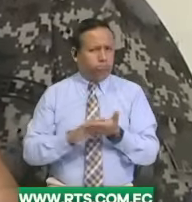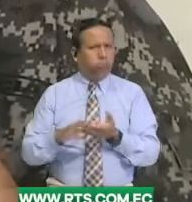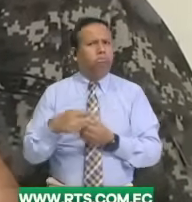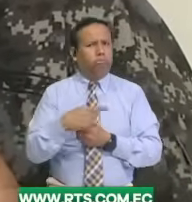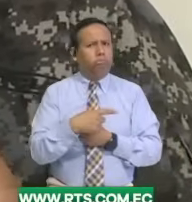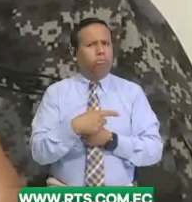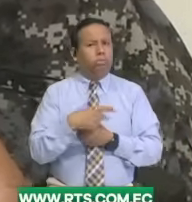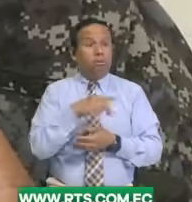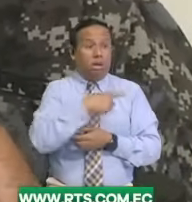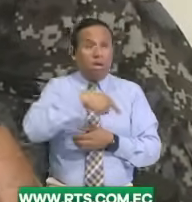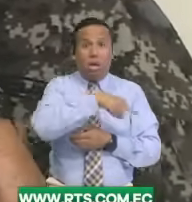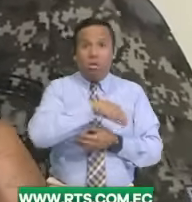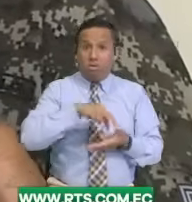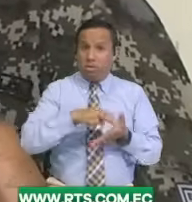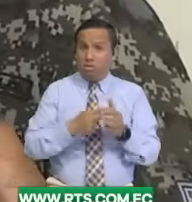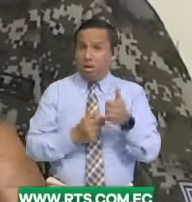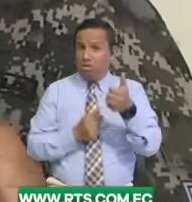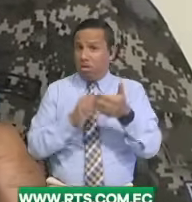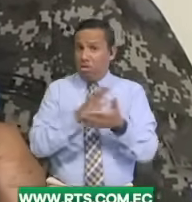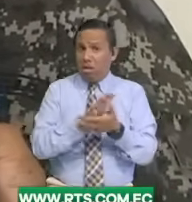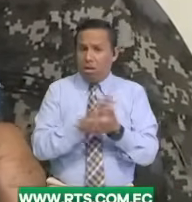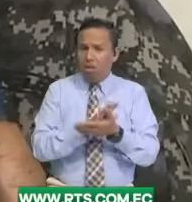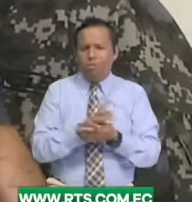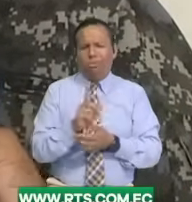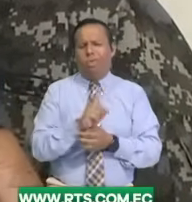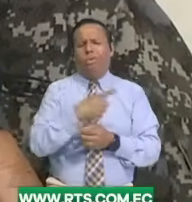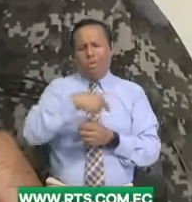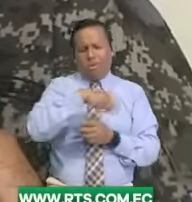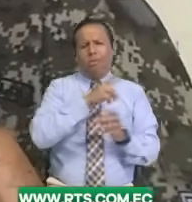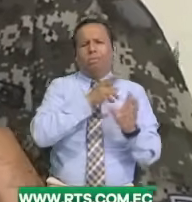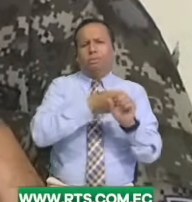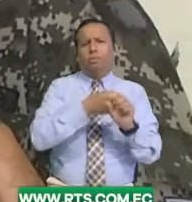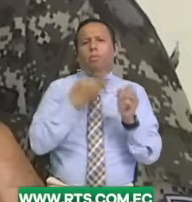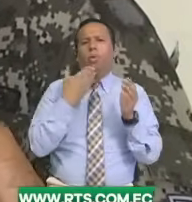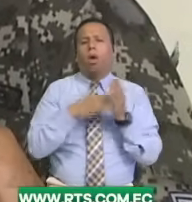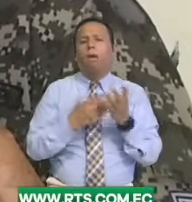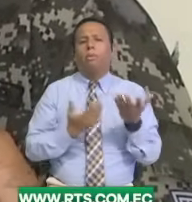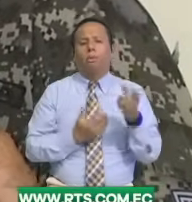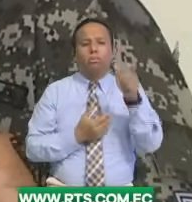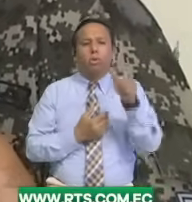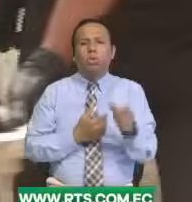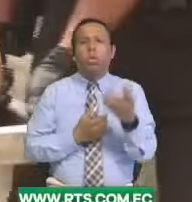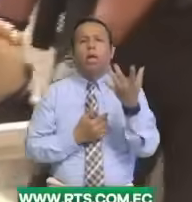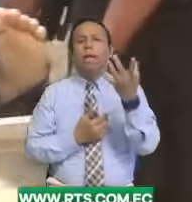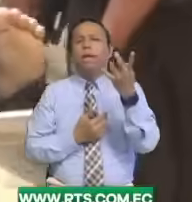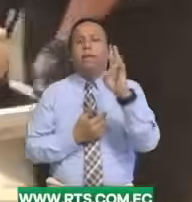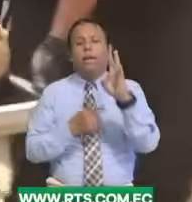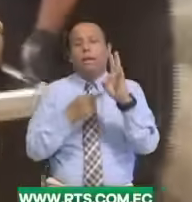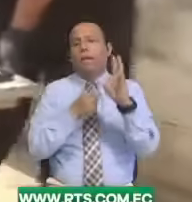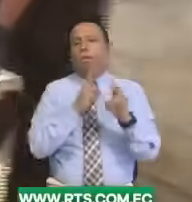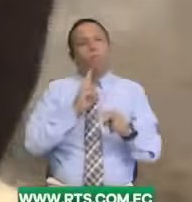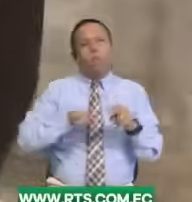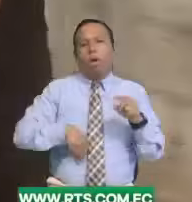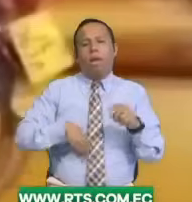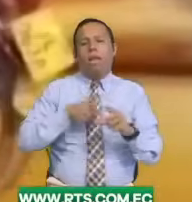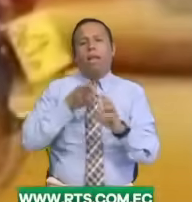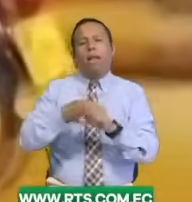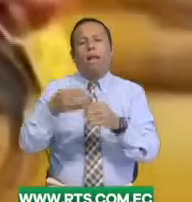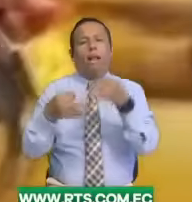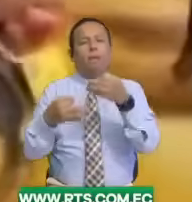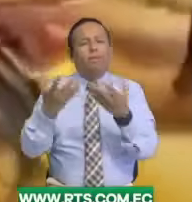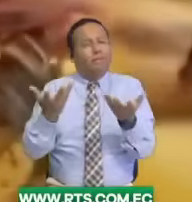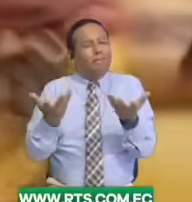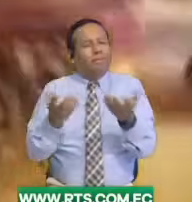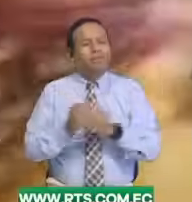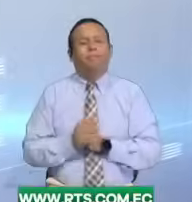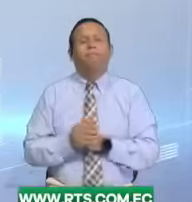existan antecedentes, no quiere decir que no son parte de esta organización. Un menor de edad no puede tener antecedentes penales. En torno a este caso, la noche de